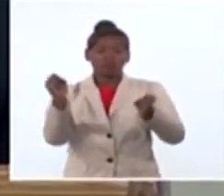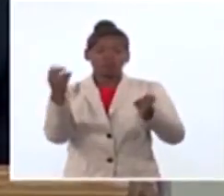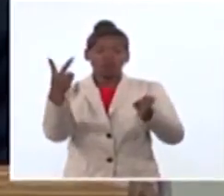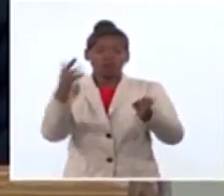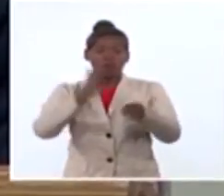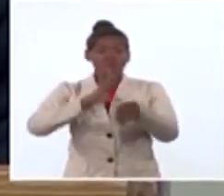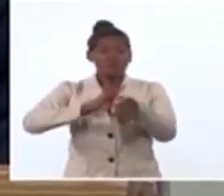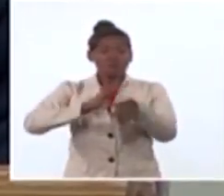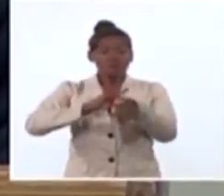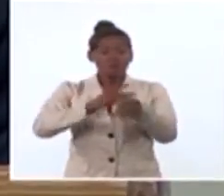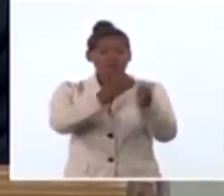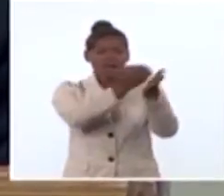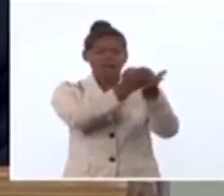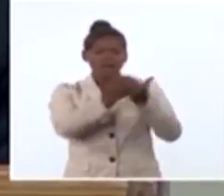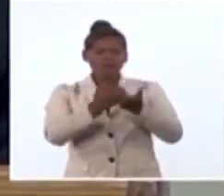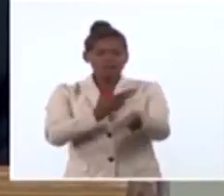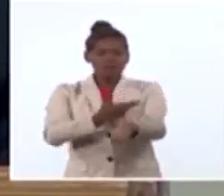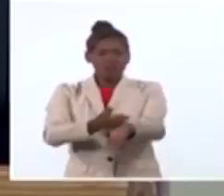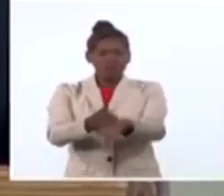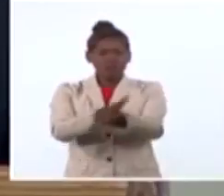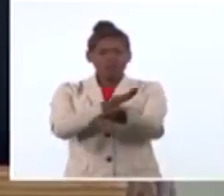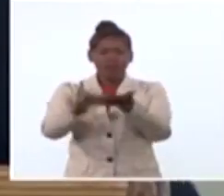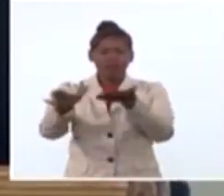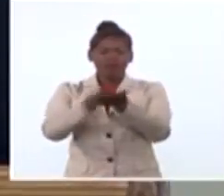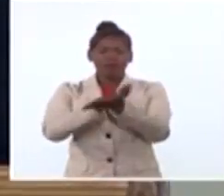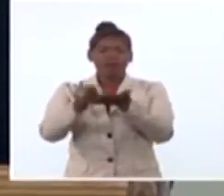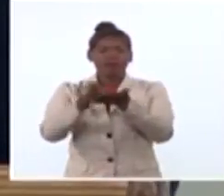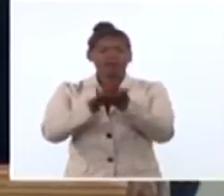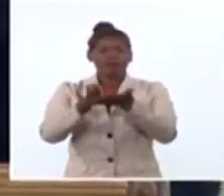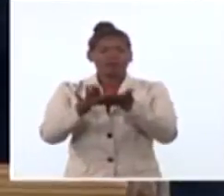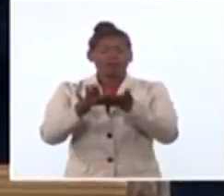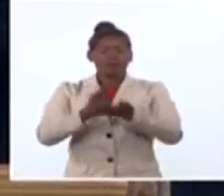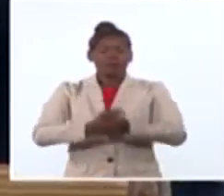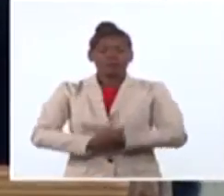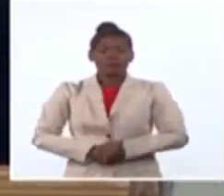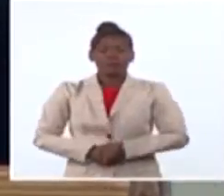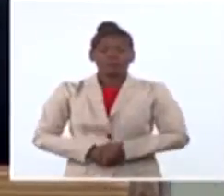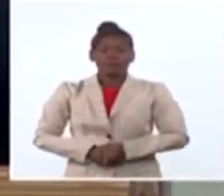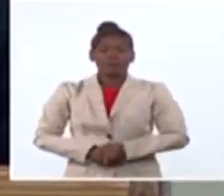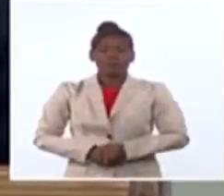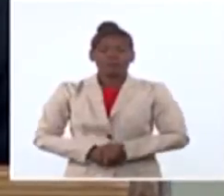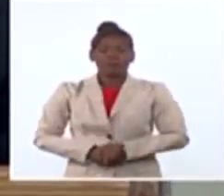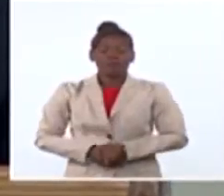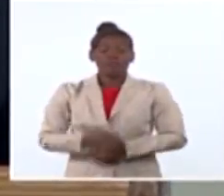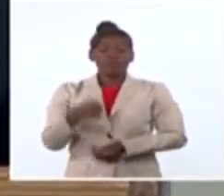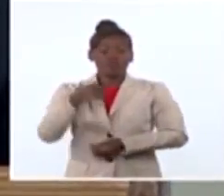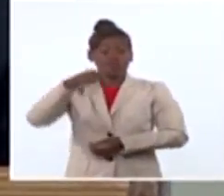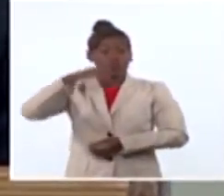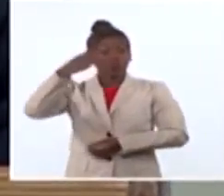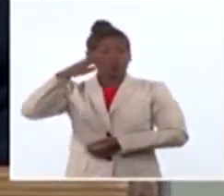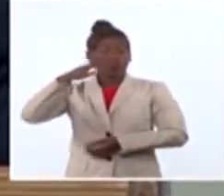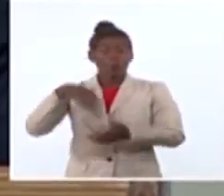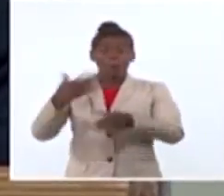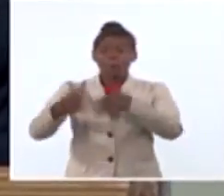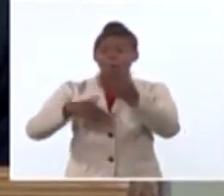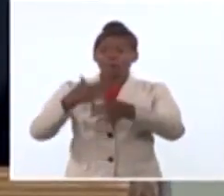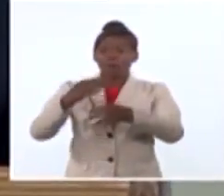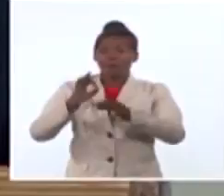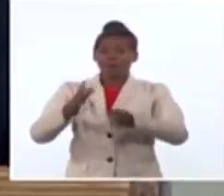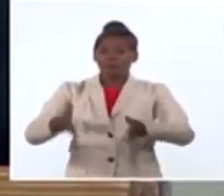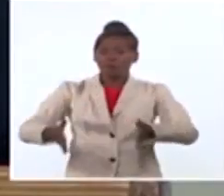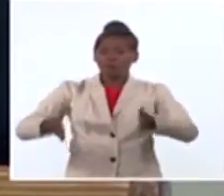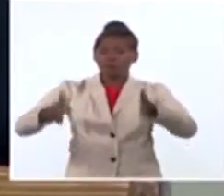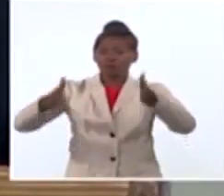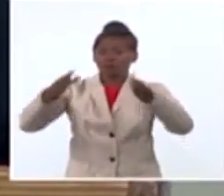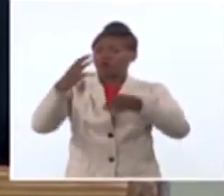siquiera cuando se produjo la avería de la planta productora de oxígeno, se ofrecieron o se concedieron